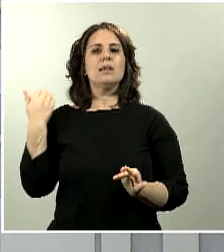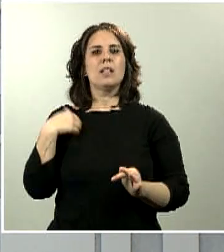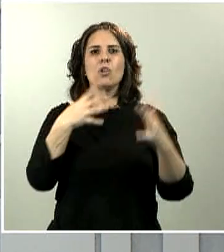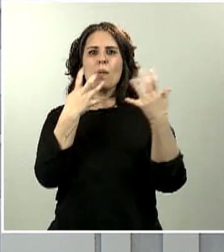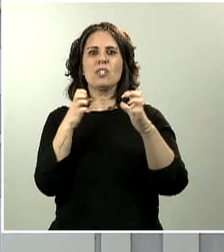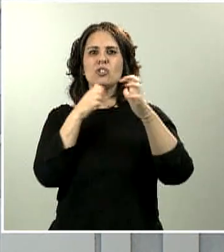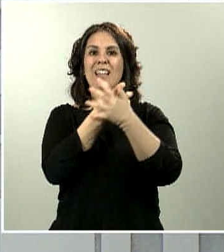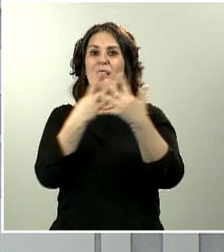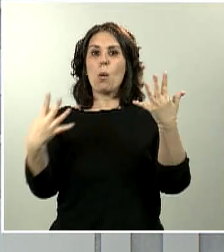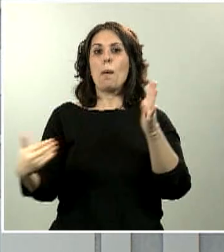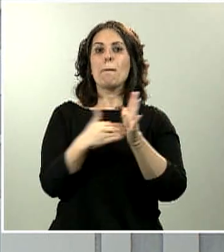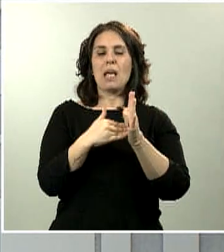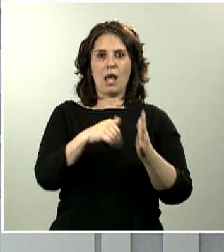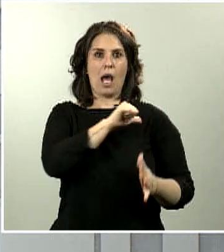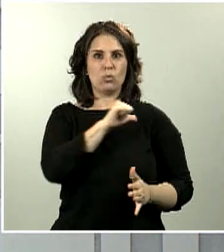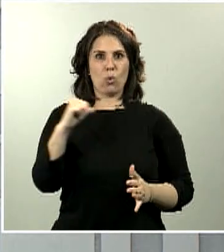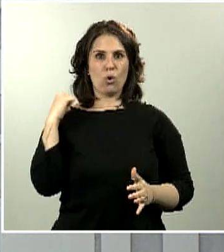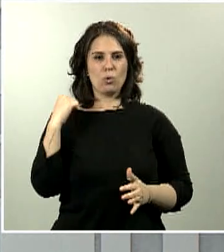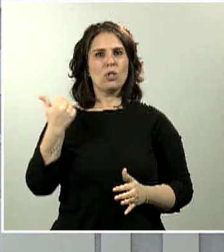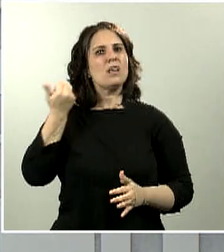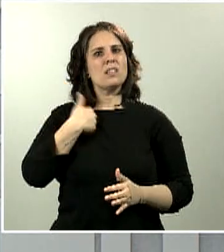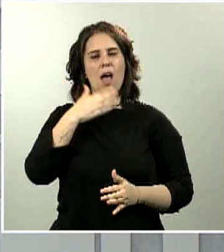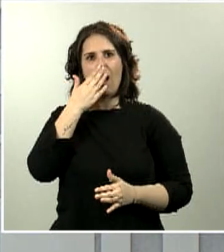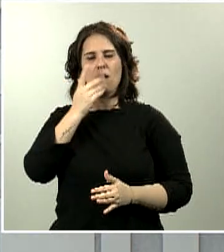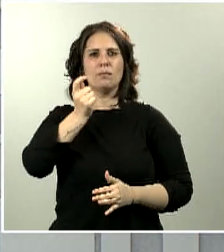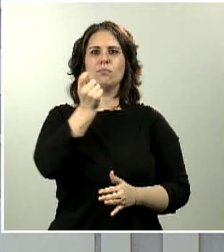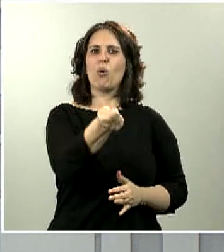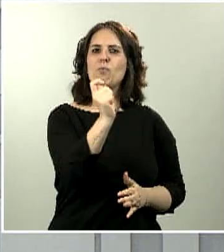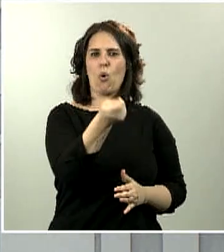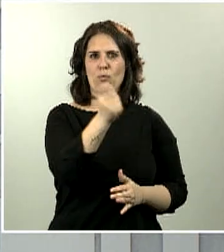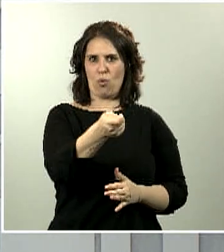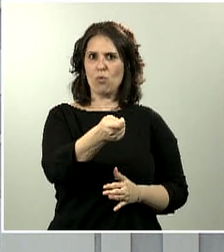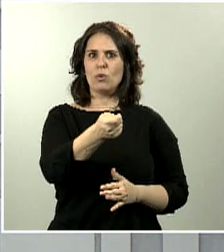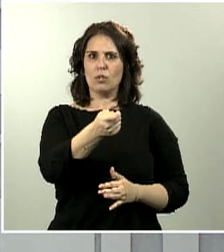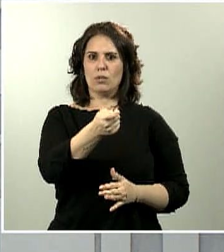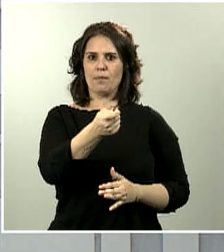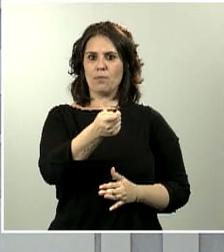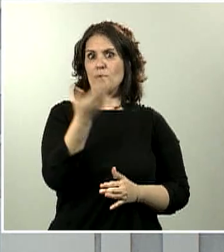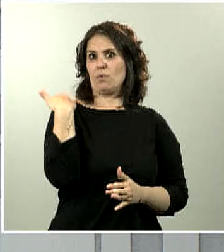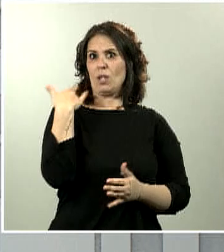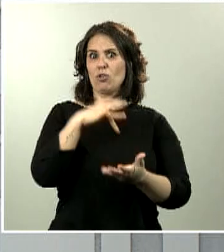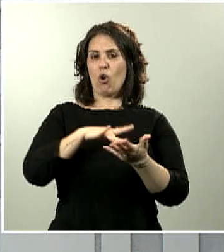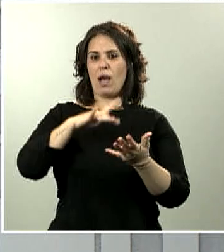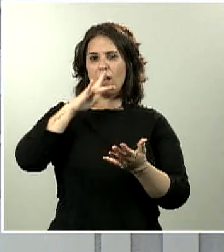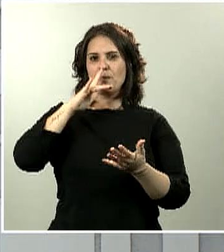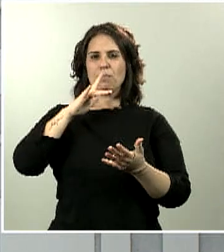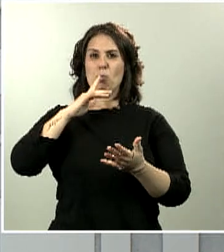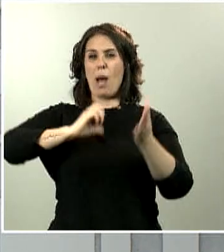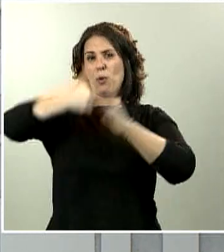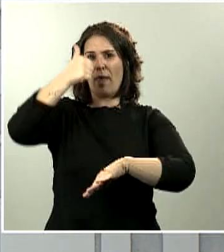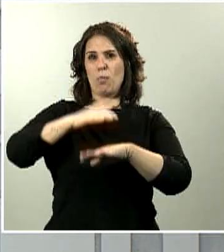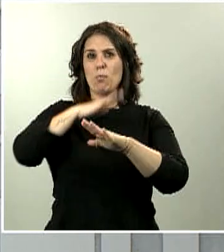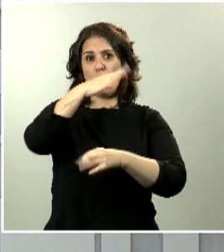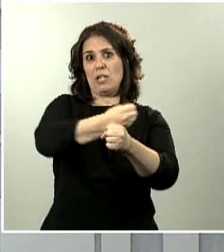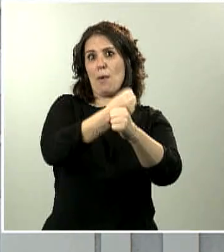autónomos van a recibir la prestación extraordinaria que se concedió por cese de actividad y que aprobó el Gobierno en